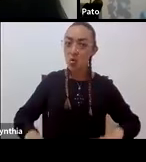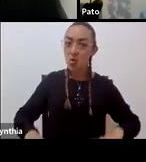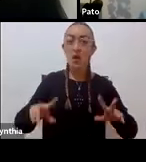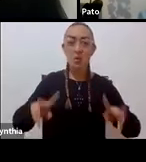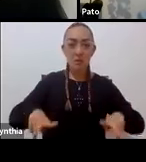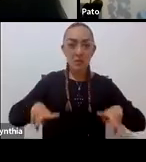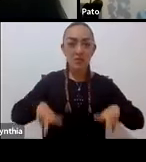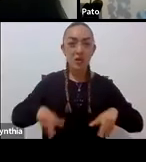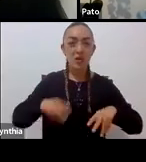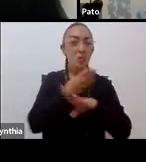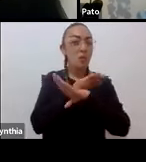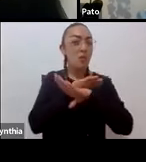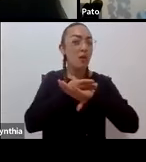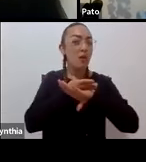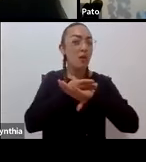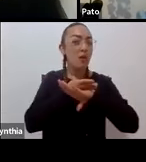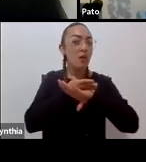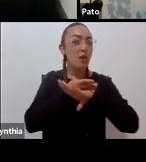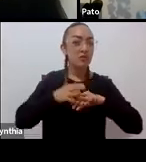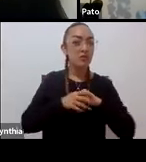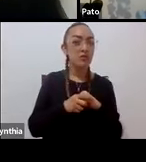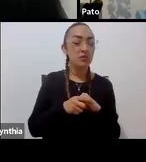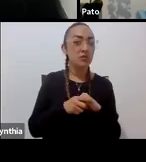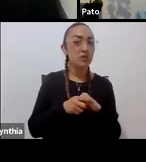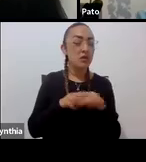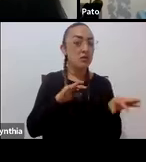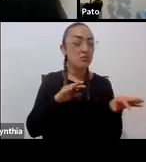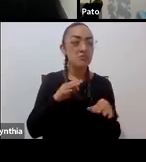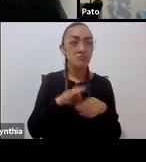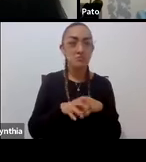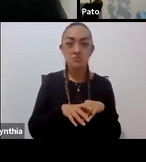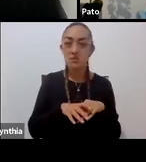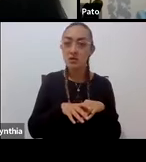para mantenerse impecables y va a trabajar, bueno,